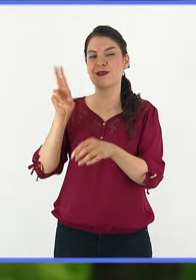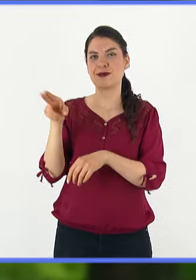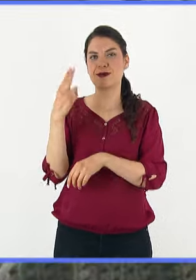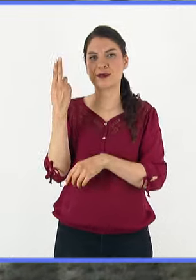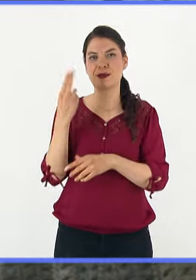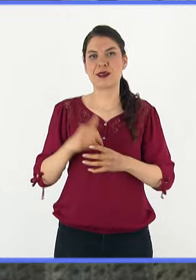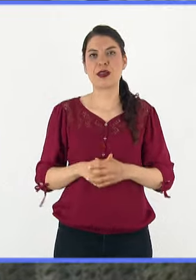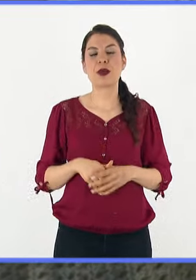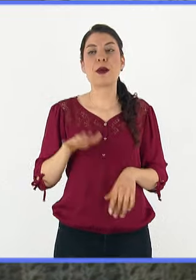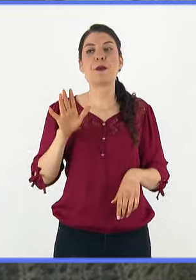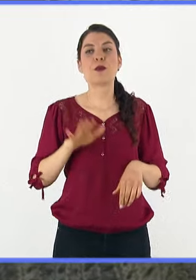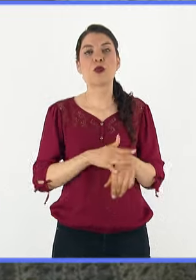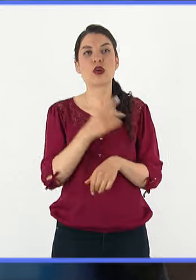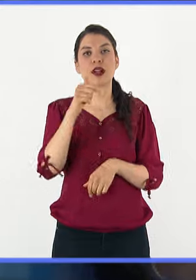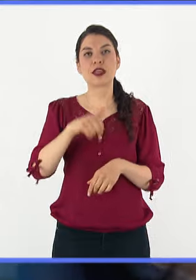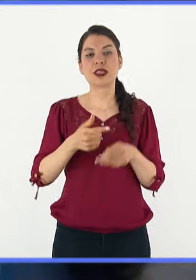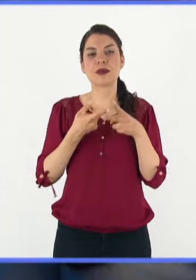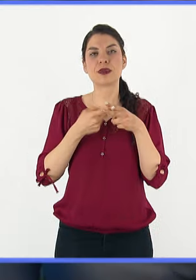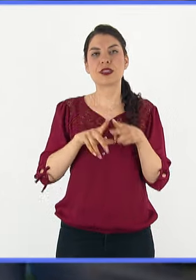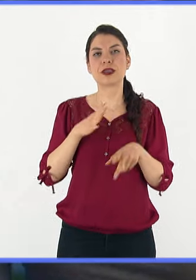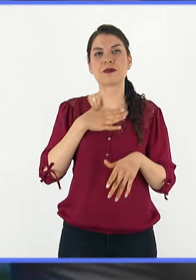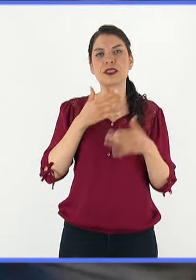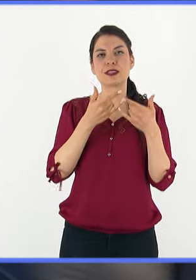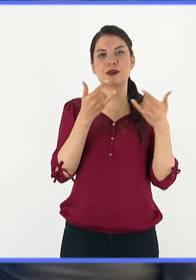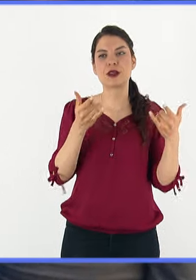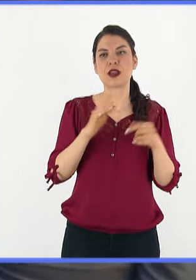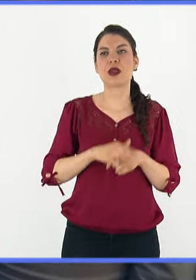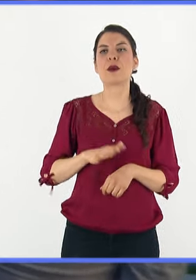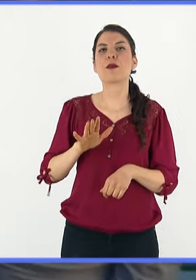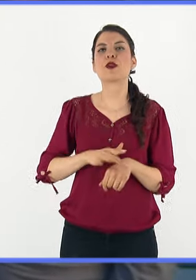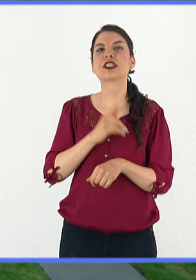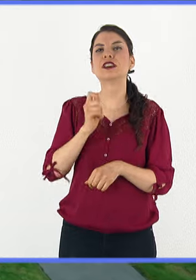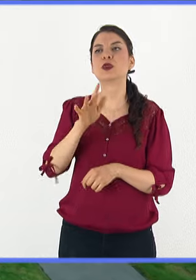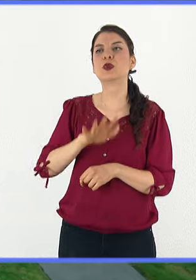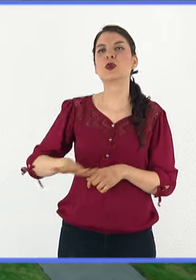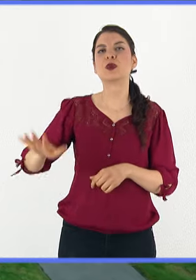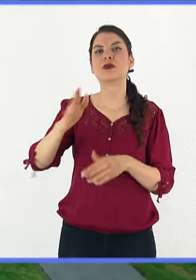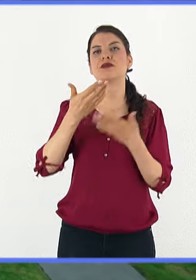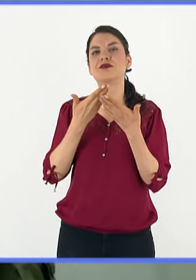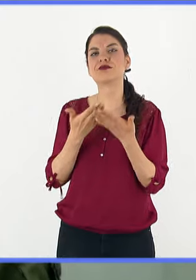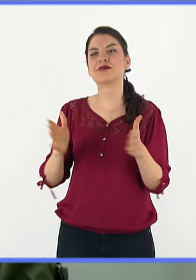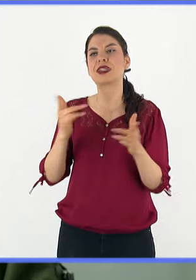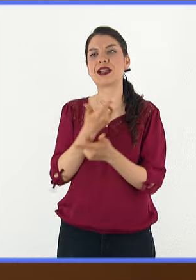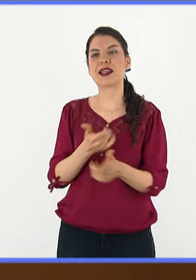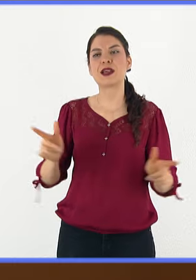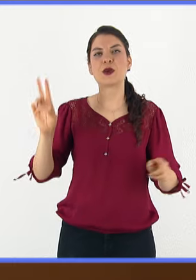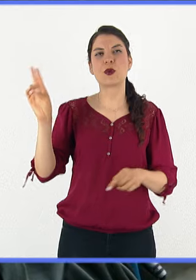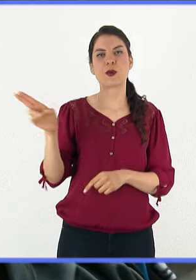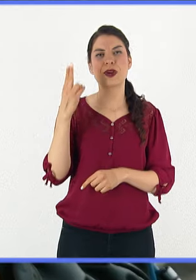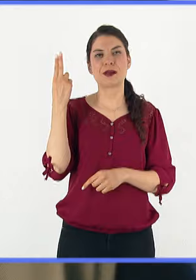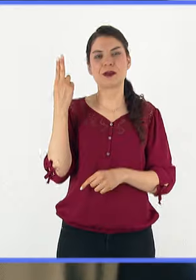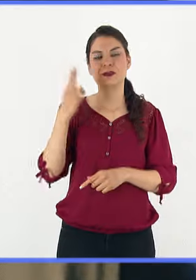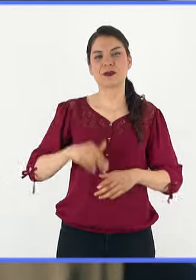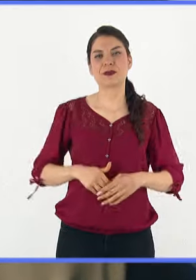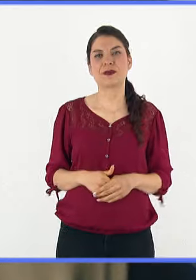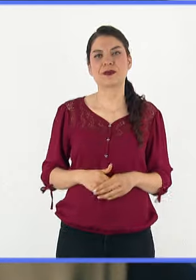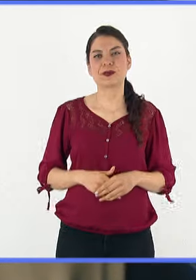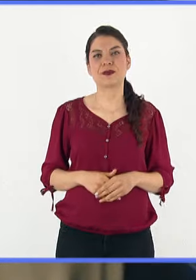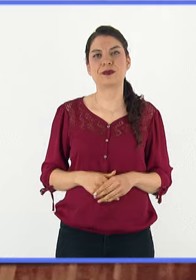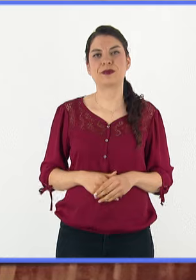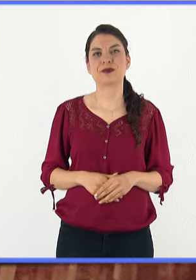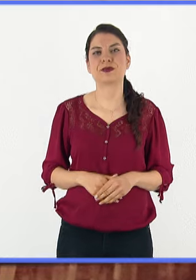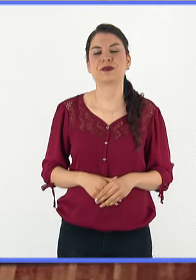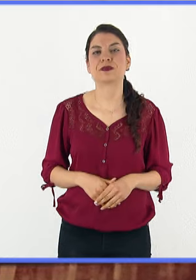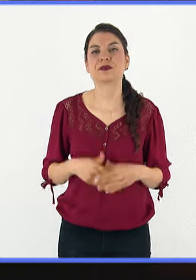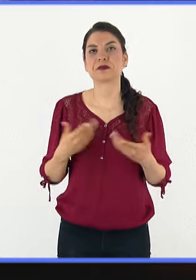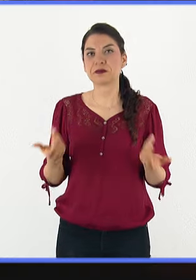emergencias porque aquí empezó Mi historia porque eres un espacio abierto libre y plural UNAM UNAM UNAM UNAM Cómo no te voy